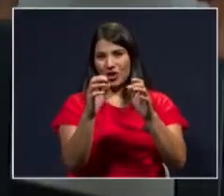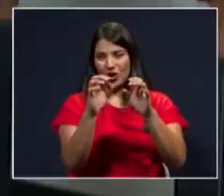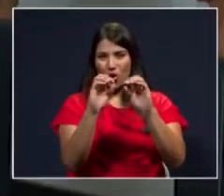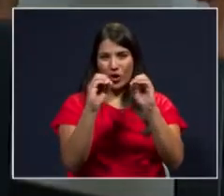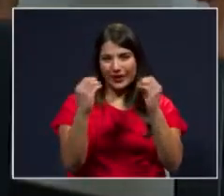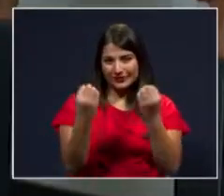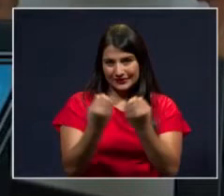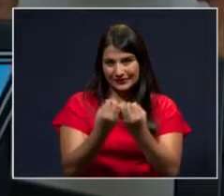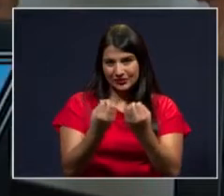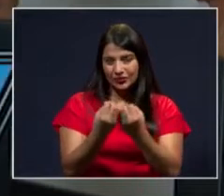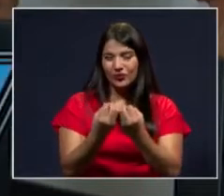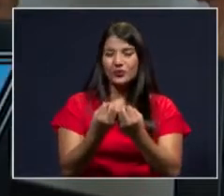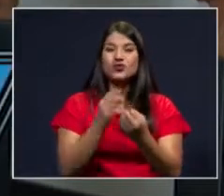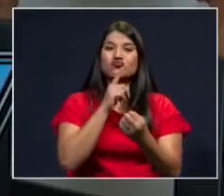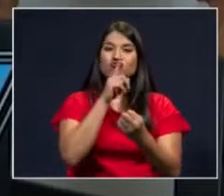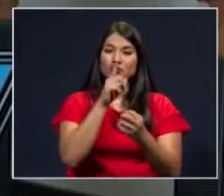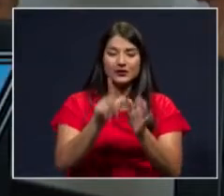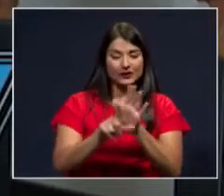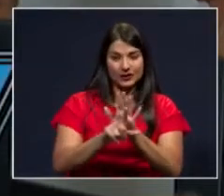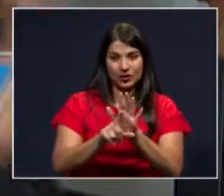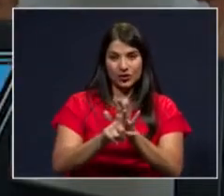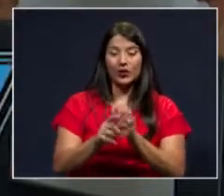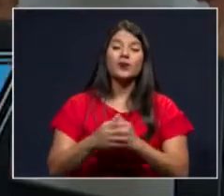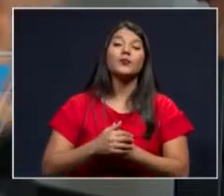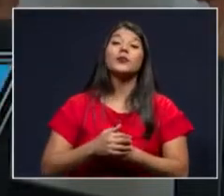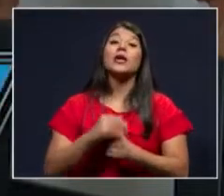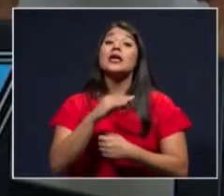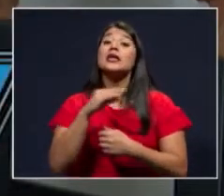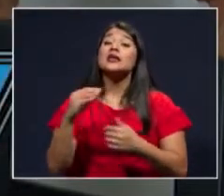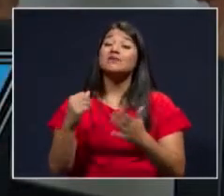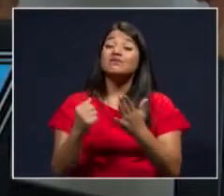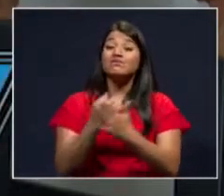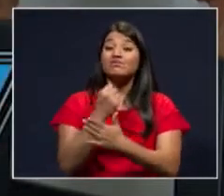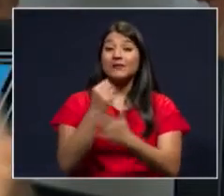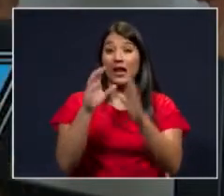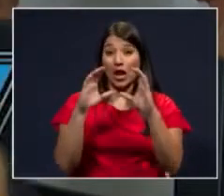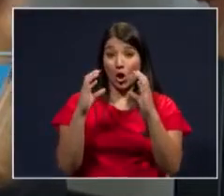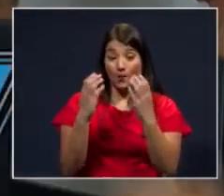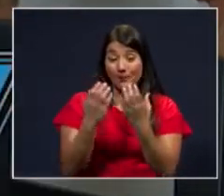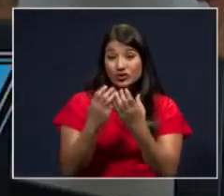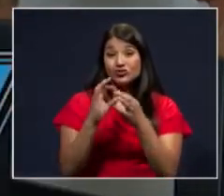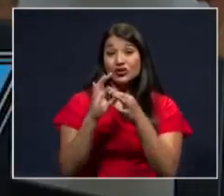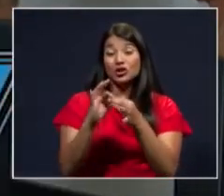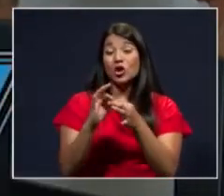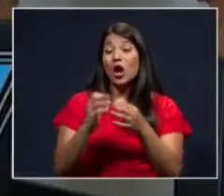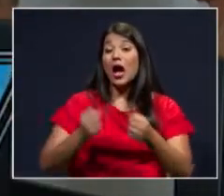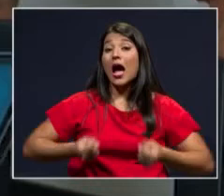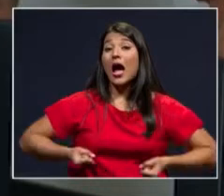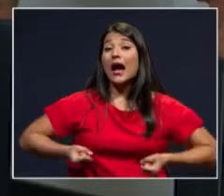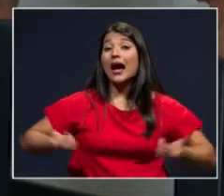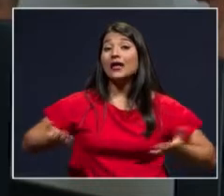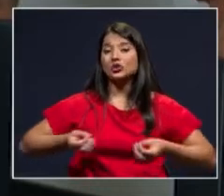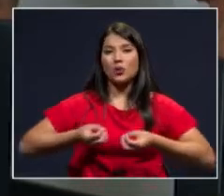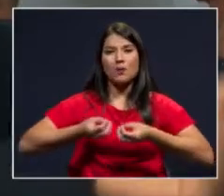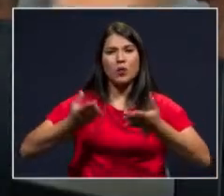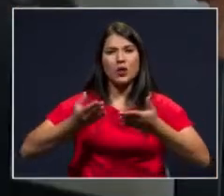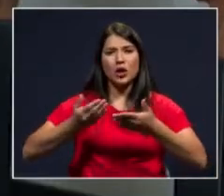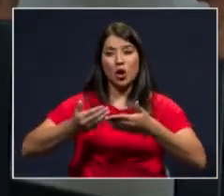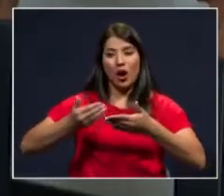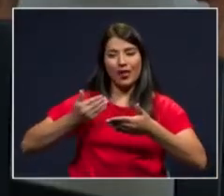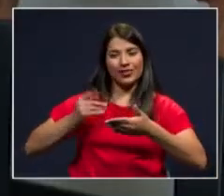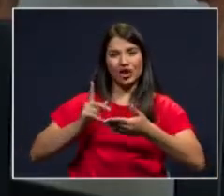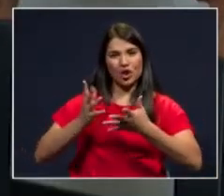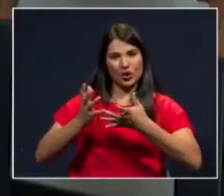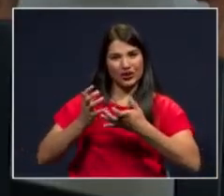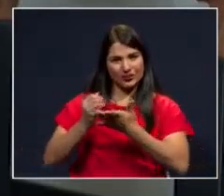que es más lamentable y denunciamos es que la Comisión de Gasto Público en su momento no quiso investigar estos graves hechos y ahora más